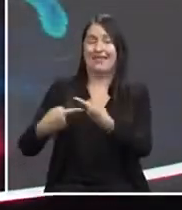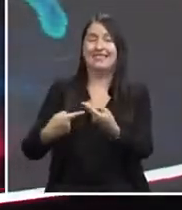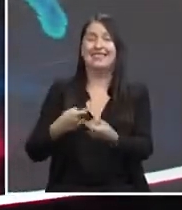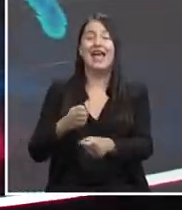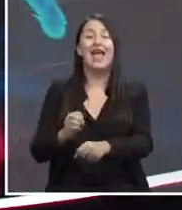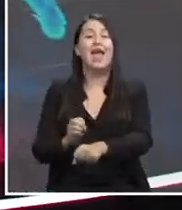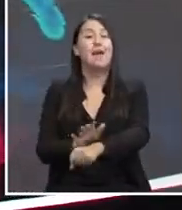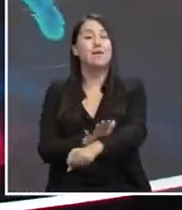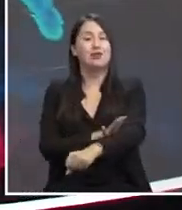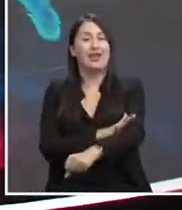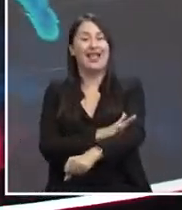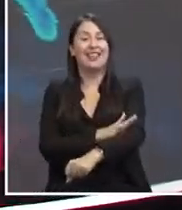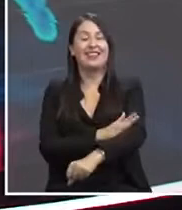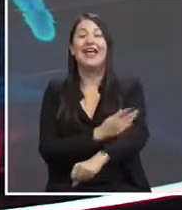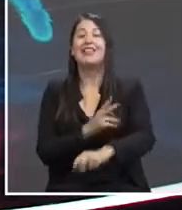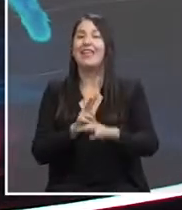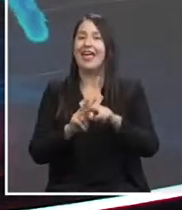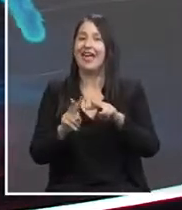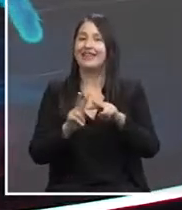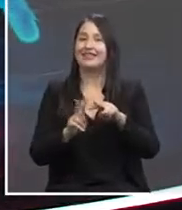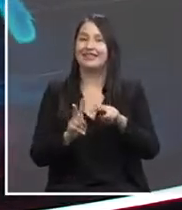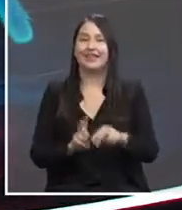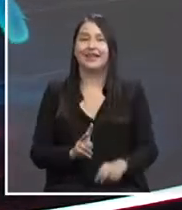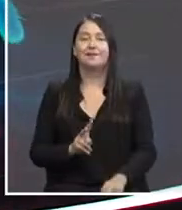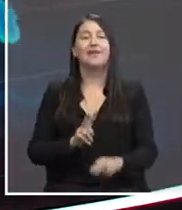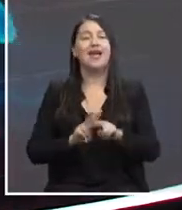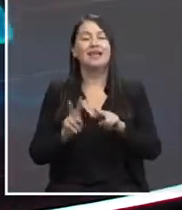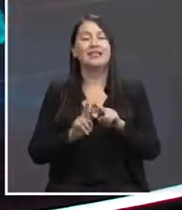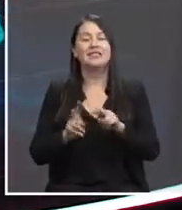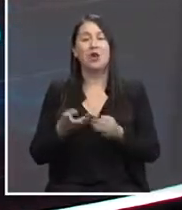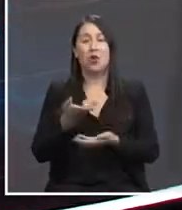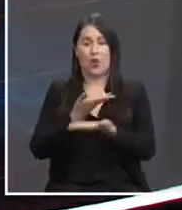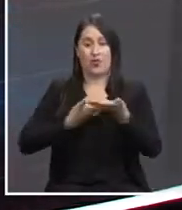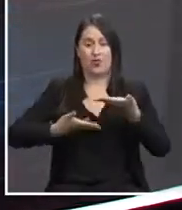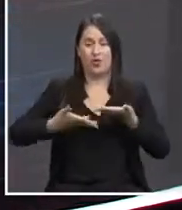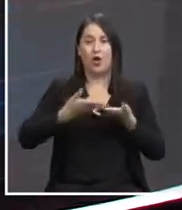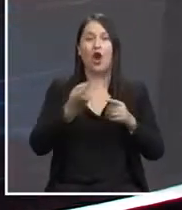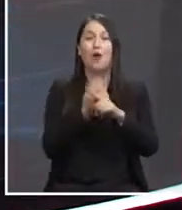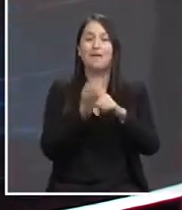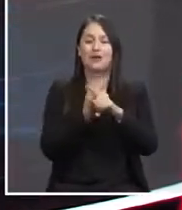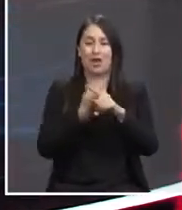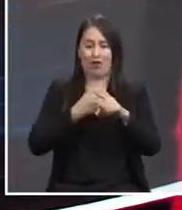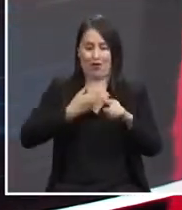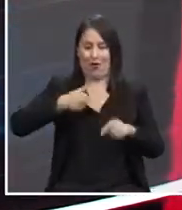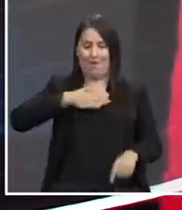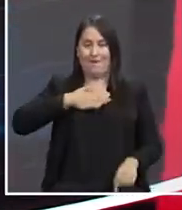hacer una elaboración de eso, de hacer un diálogo con nosotros mismos en ese sentido y con otros.